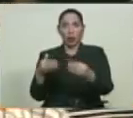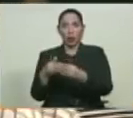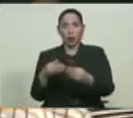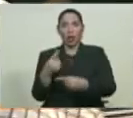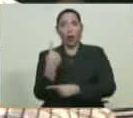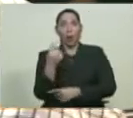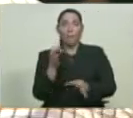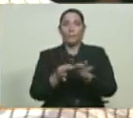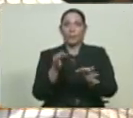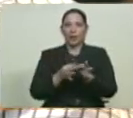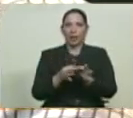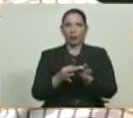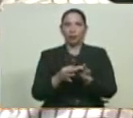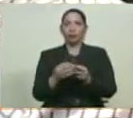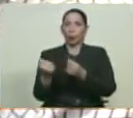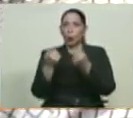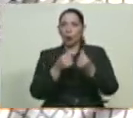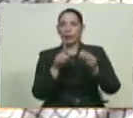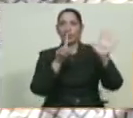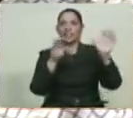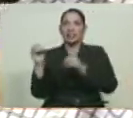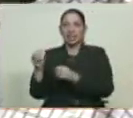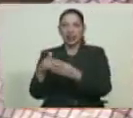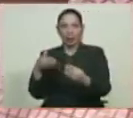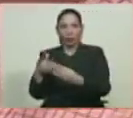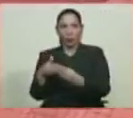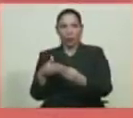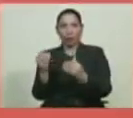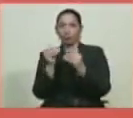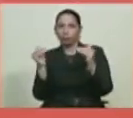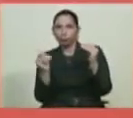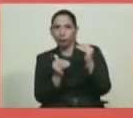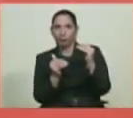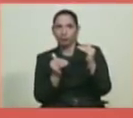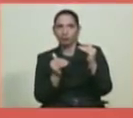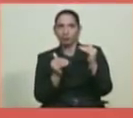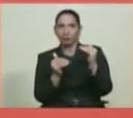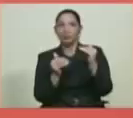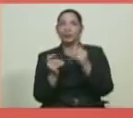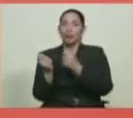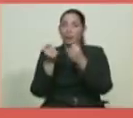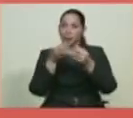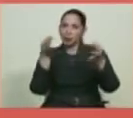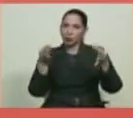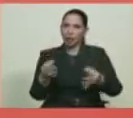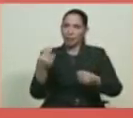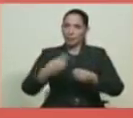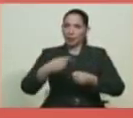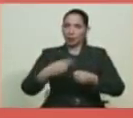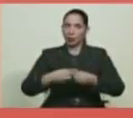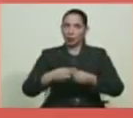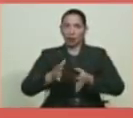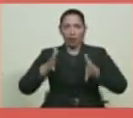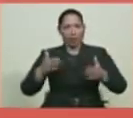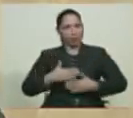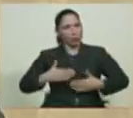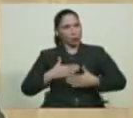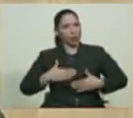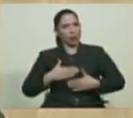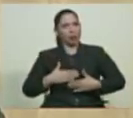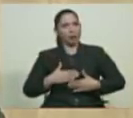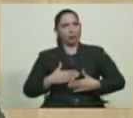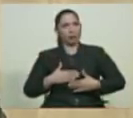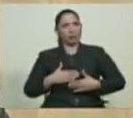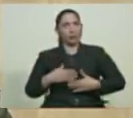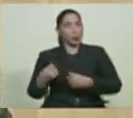un petro cuesta $60, una fracción, una referencia que está por debajo incluso del precio real de petróleo. Es una de las grandes bondades, porque lo que